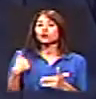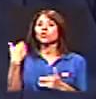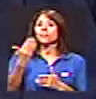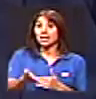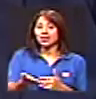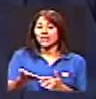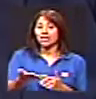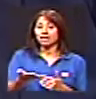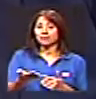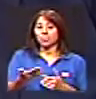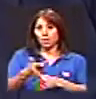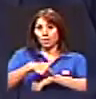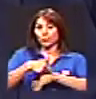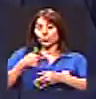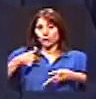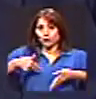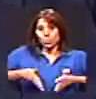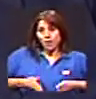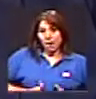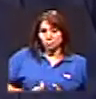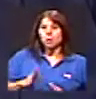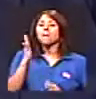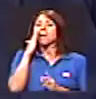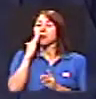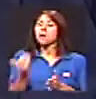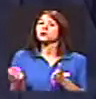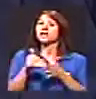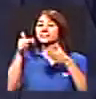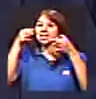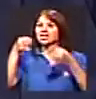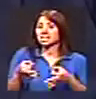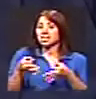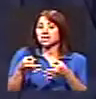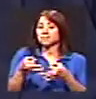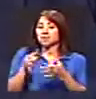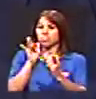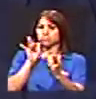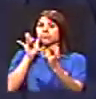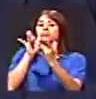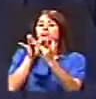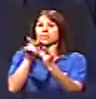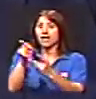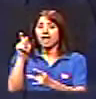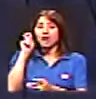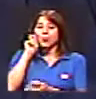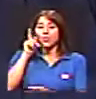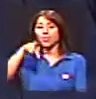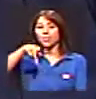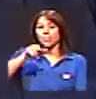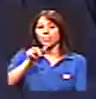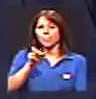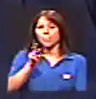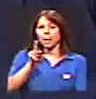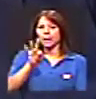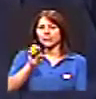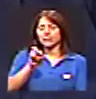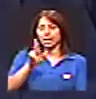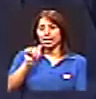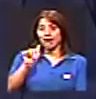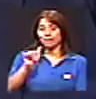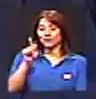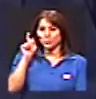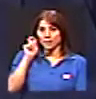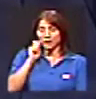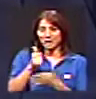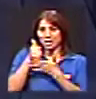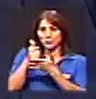cuando yo nazco, pues decide igualmente acudir a la partera. Yo tengo un leve, tenue